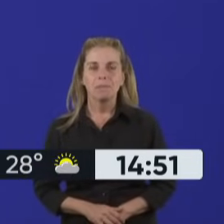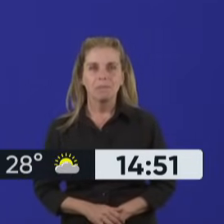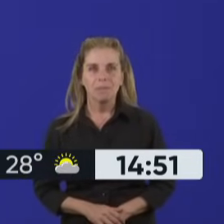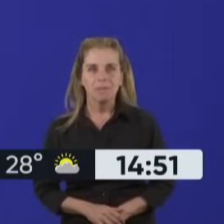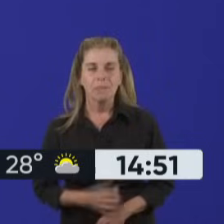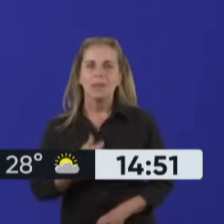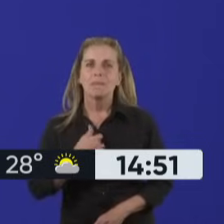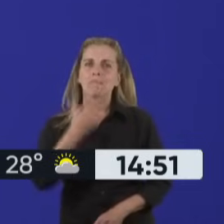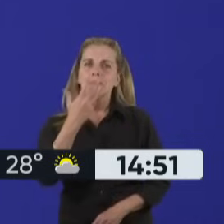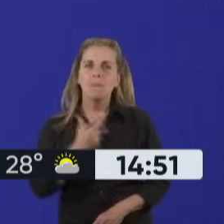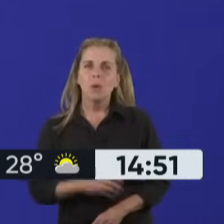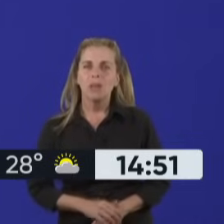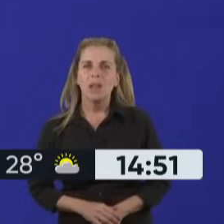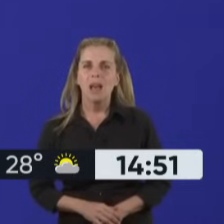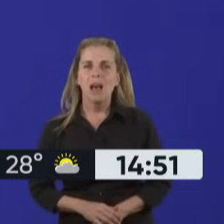me gustaría darles